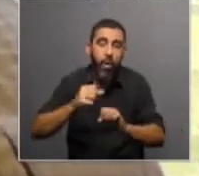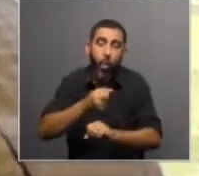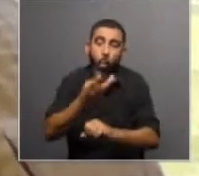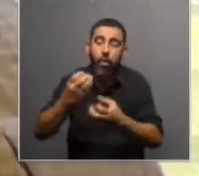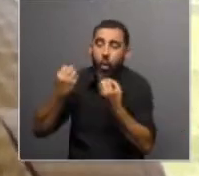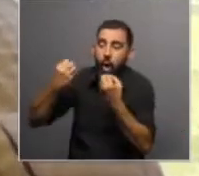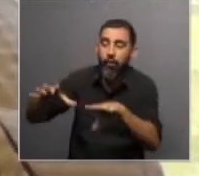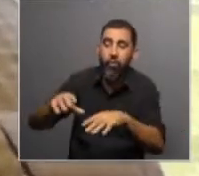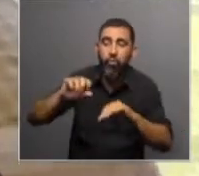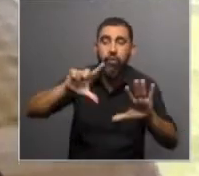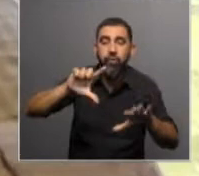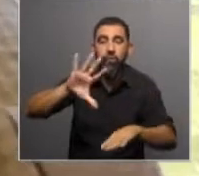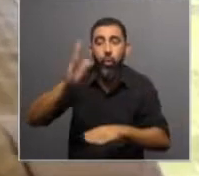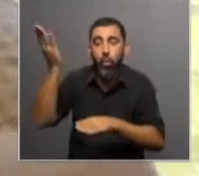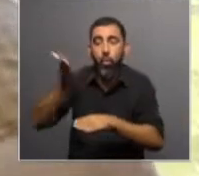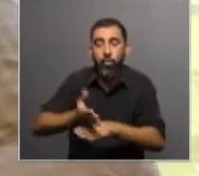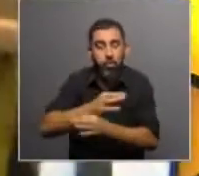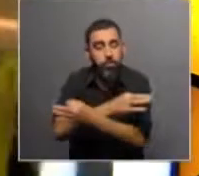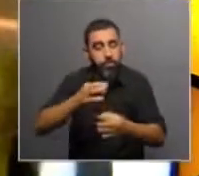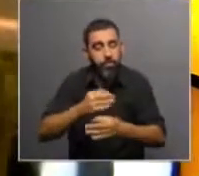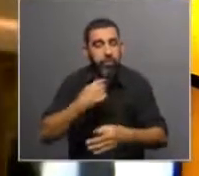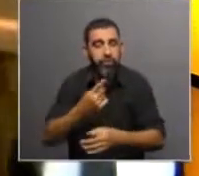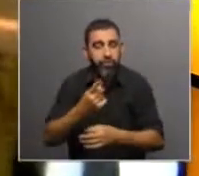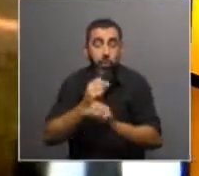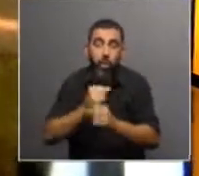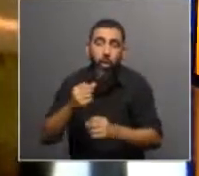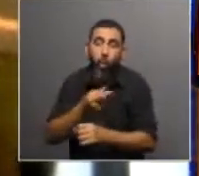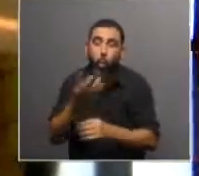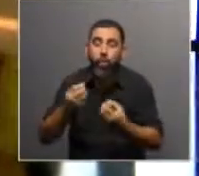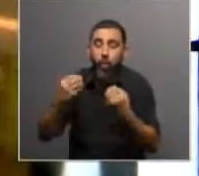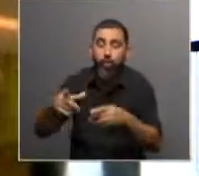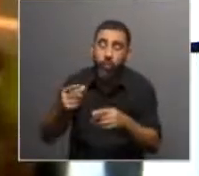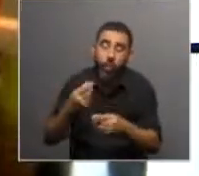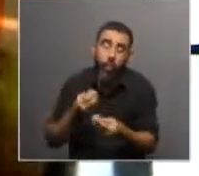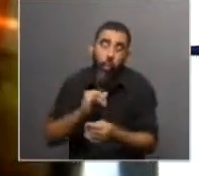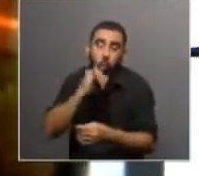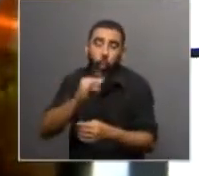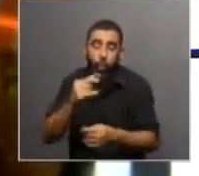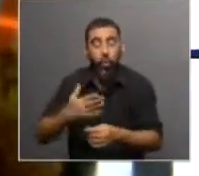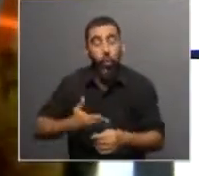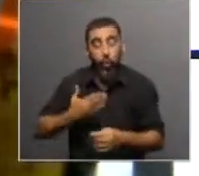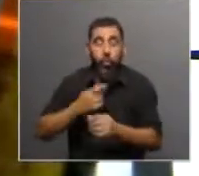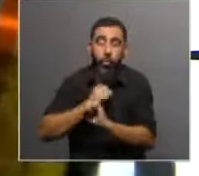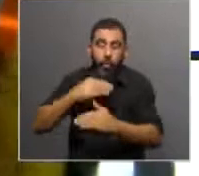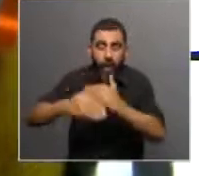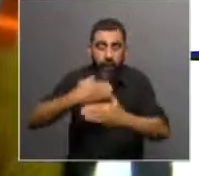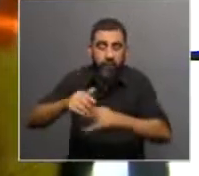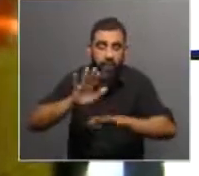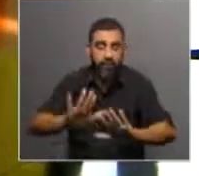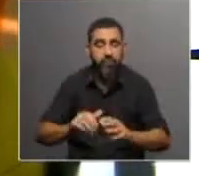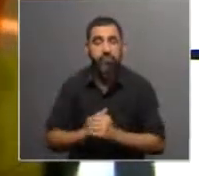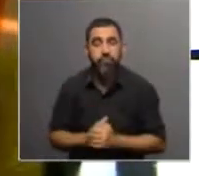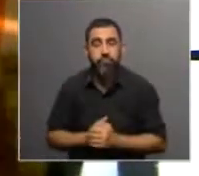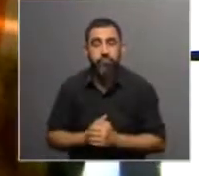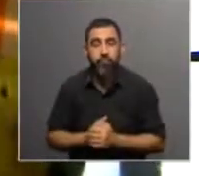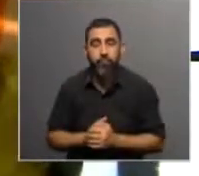los estudiantes con un 75% de precisión en esa probabilidad. Así que les comparto esas primicias y estamos muy contentos de poder seguir avanzando en esta línea.